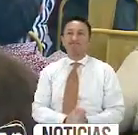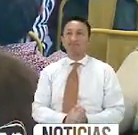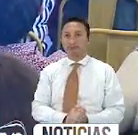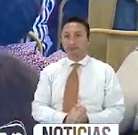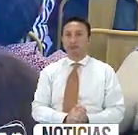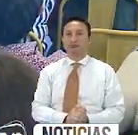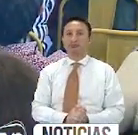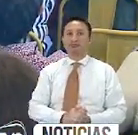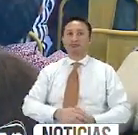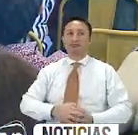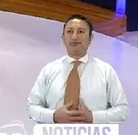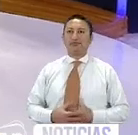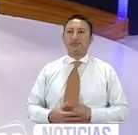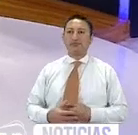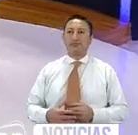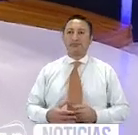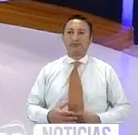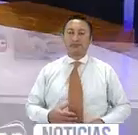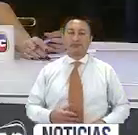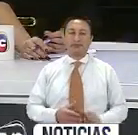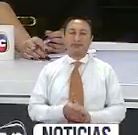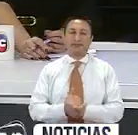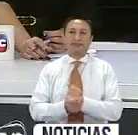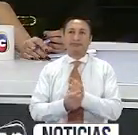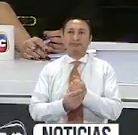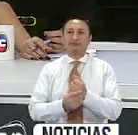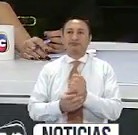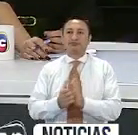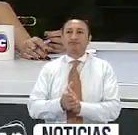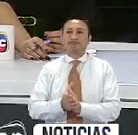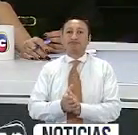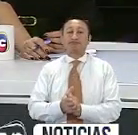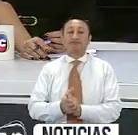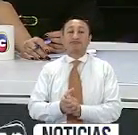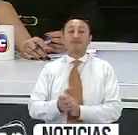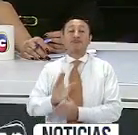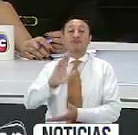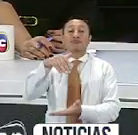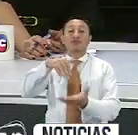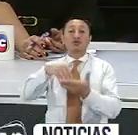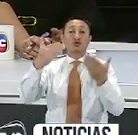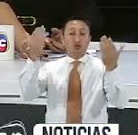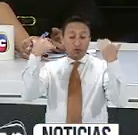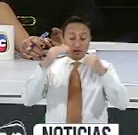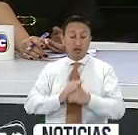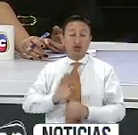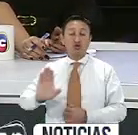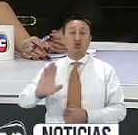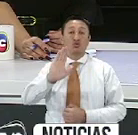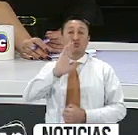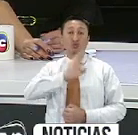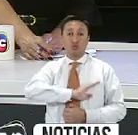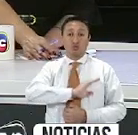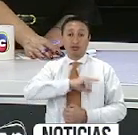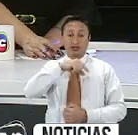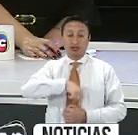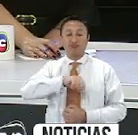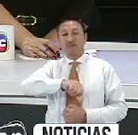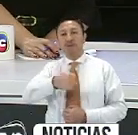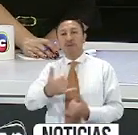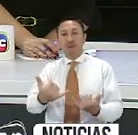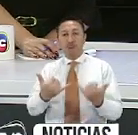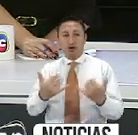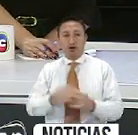Informó Solange Mateo. En el centro de Guayaquil, la municipalidad y otras instituciones realizaron